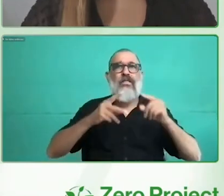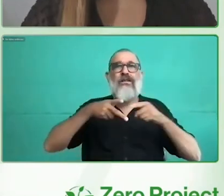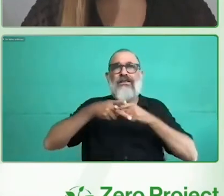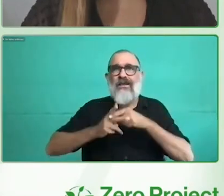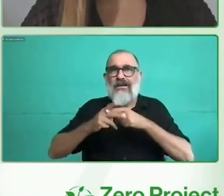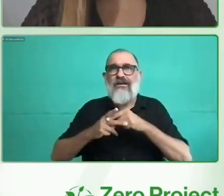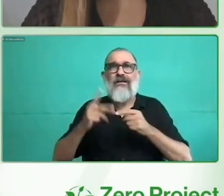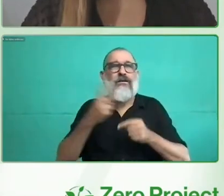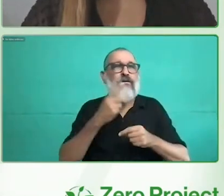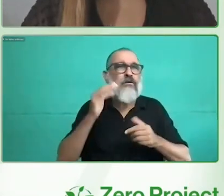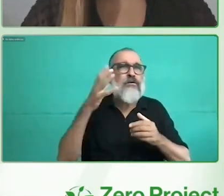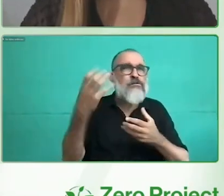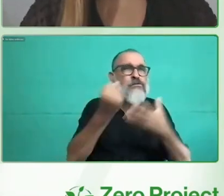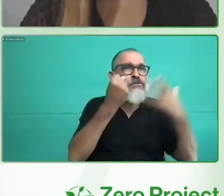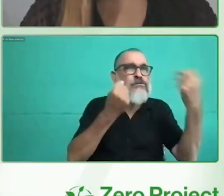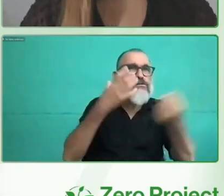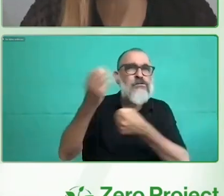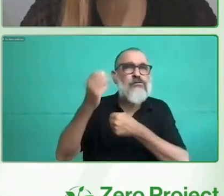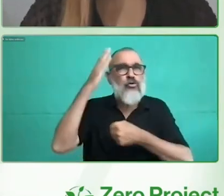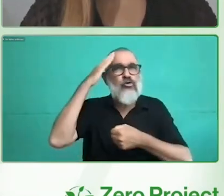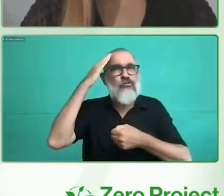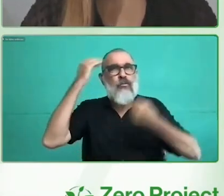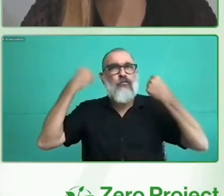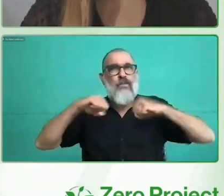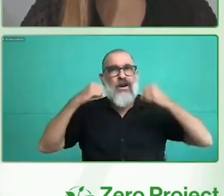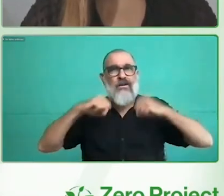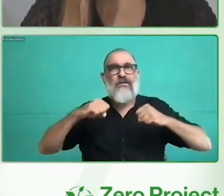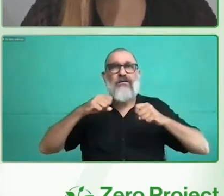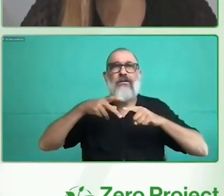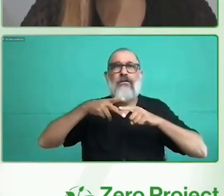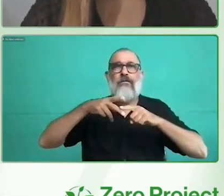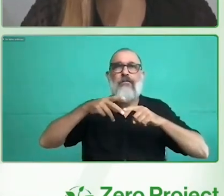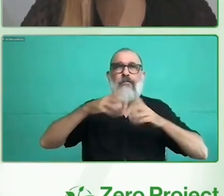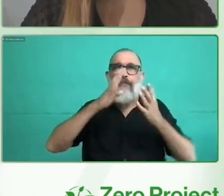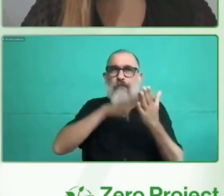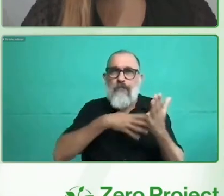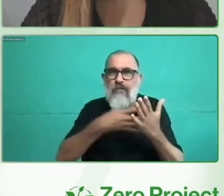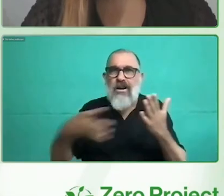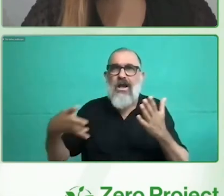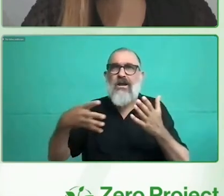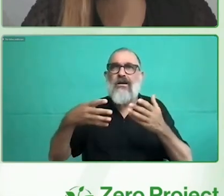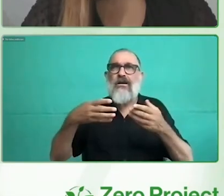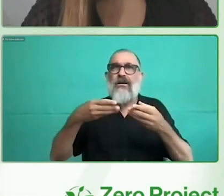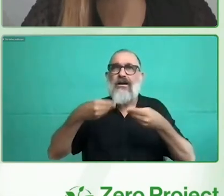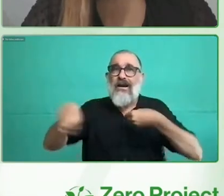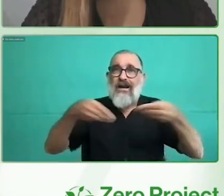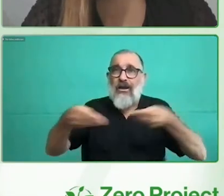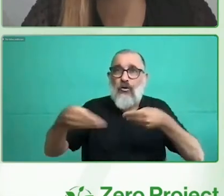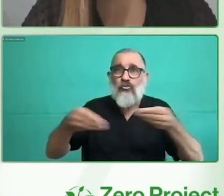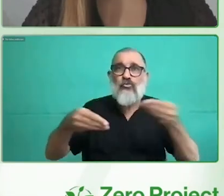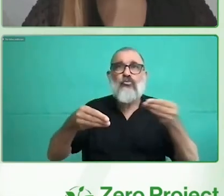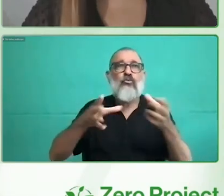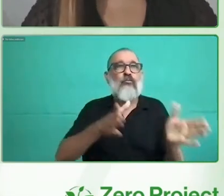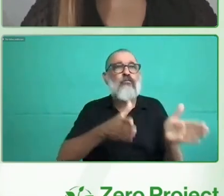mencionando a lo largo de esta intervención ha contribuido mucho a la sostenibilidad de los emprendimientos que se han iniciado.